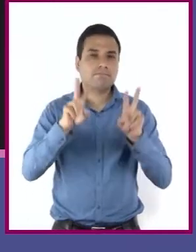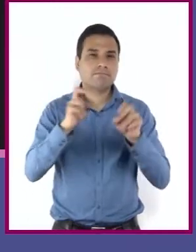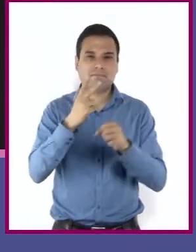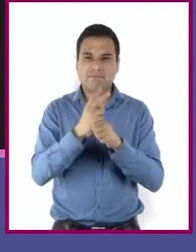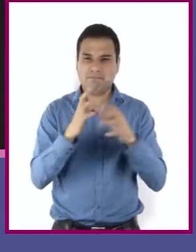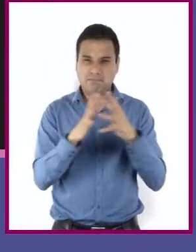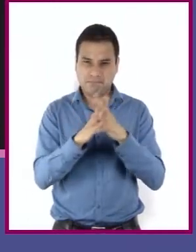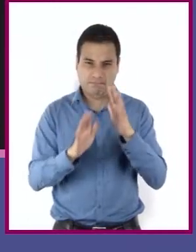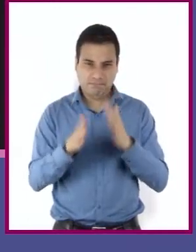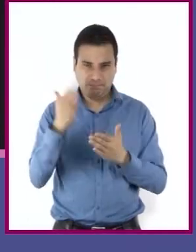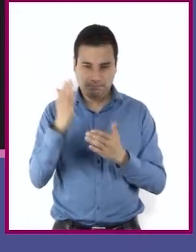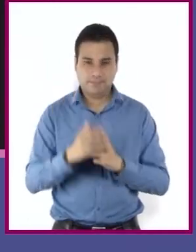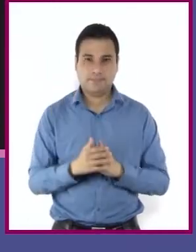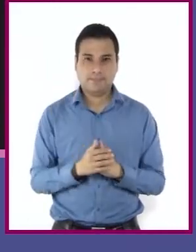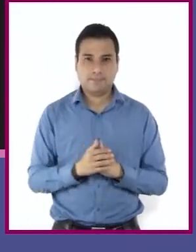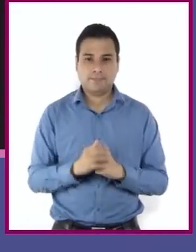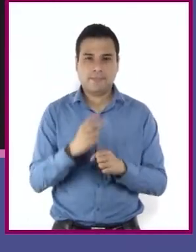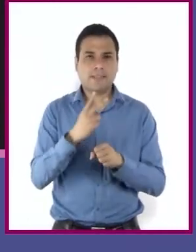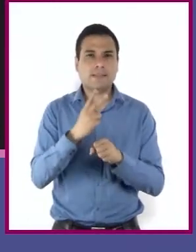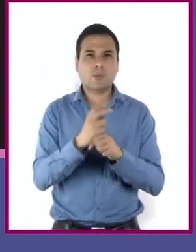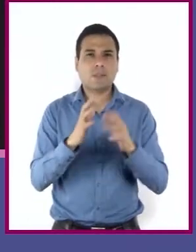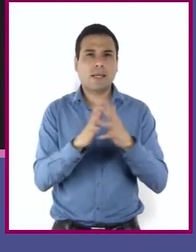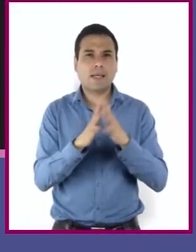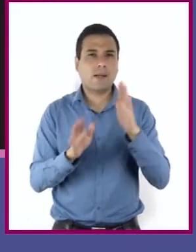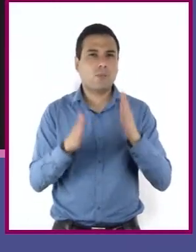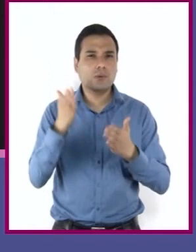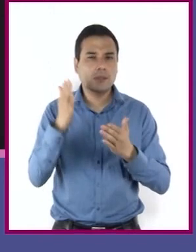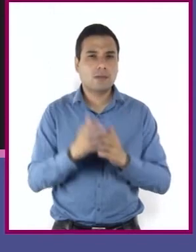Mundial. La Segunda Guerra Mundial fue un